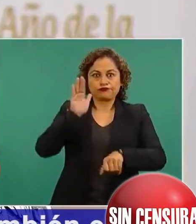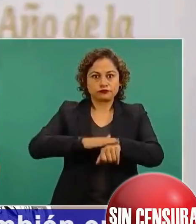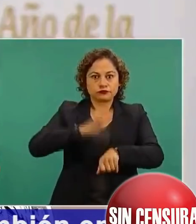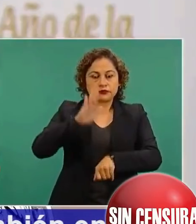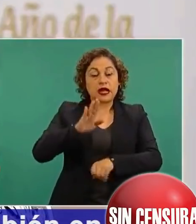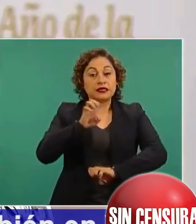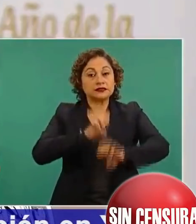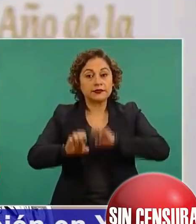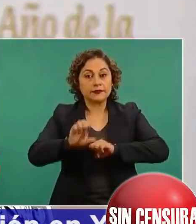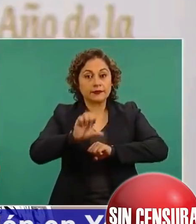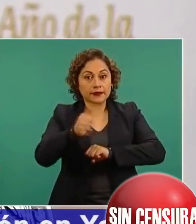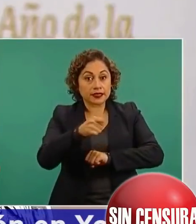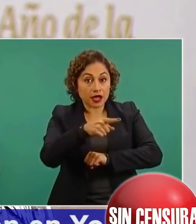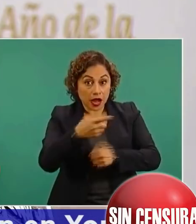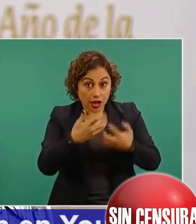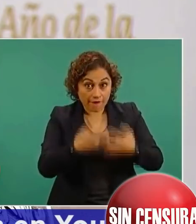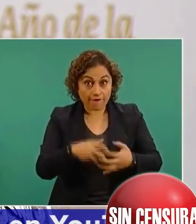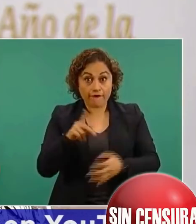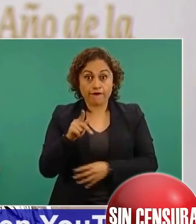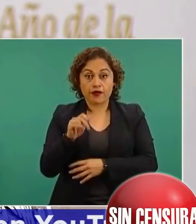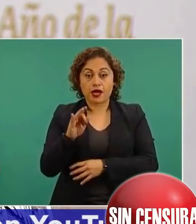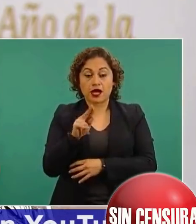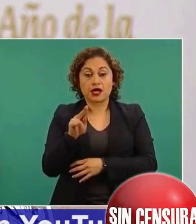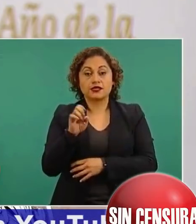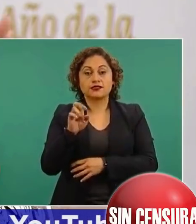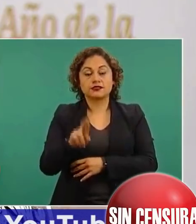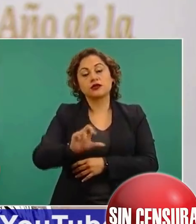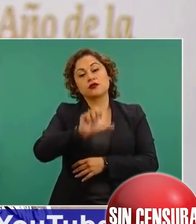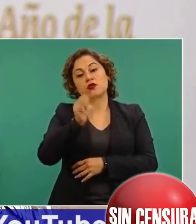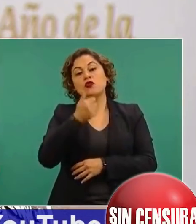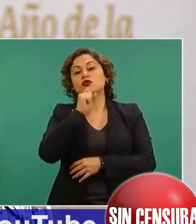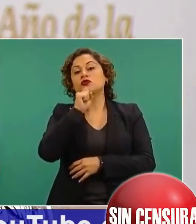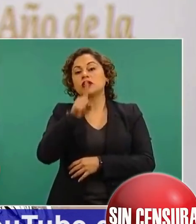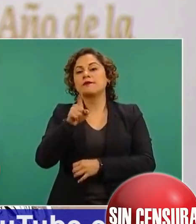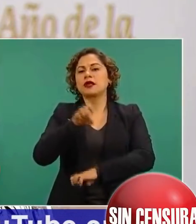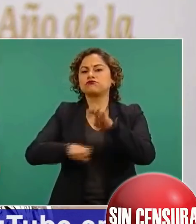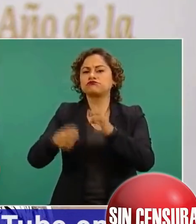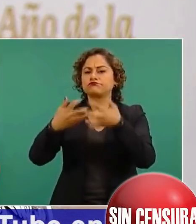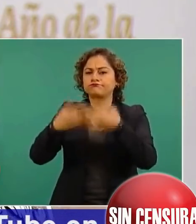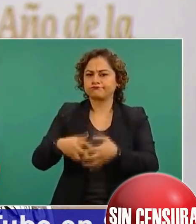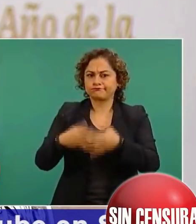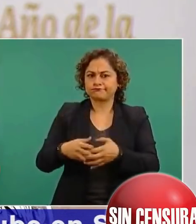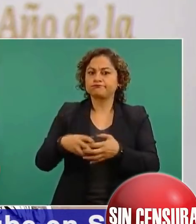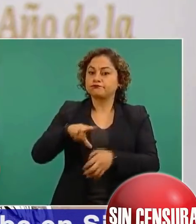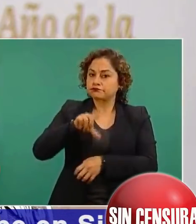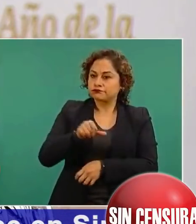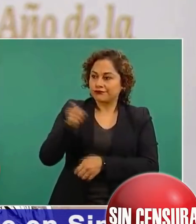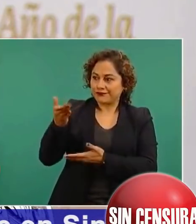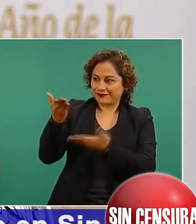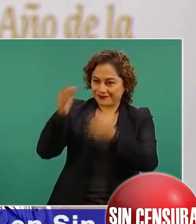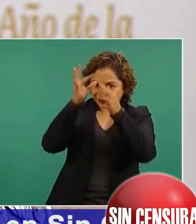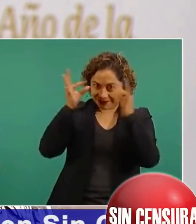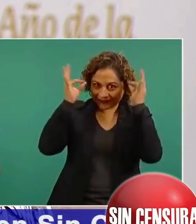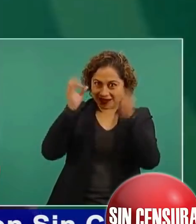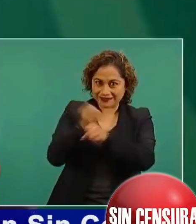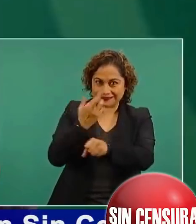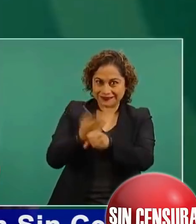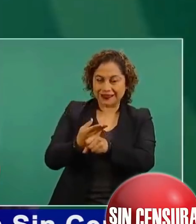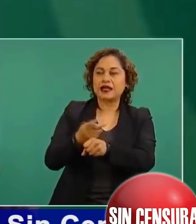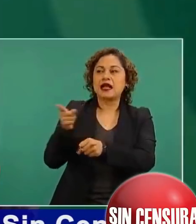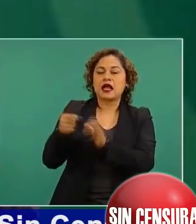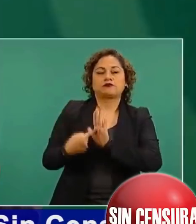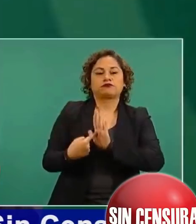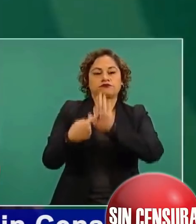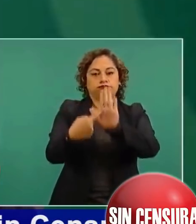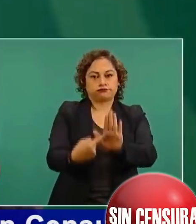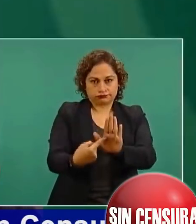Pfizer BioNTech, sino, como lo mostrará el canciller, otras vacunas que en su momento ya fueron contratadas y otros contratos que